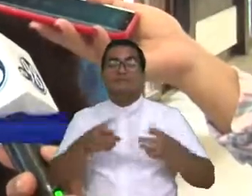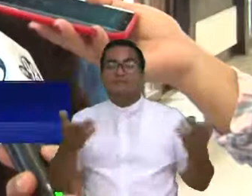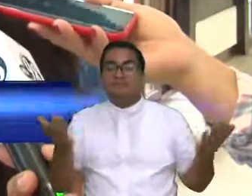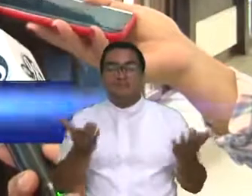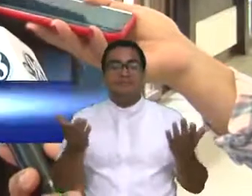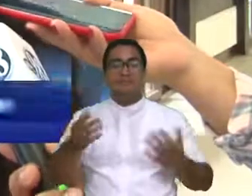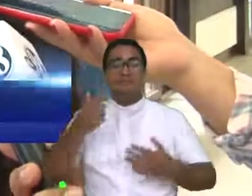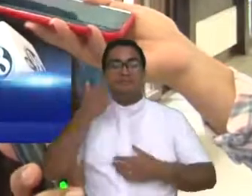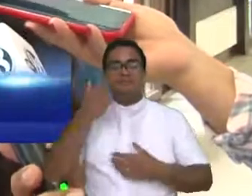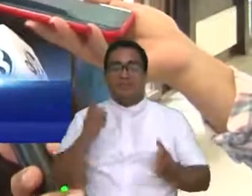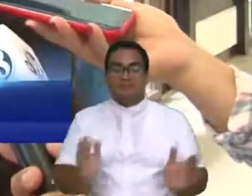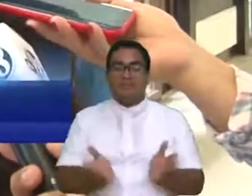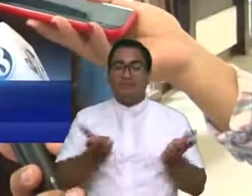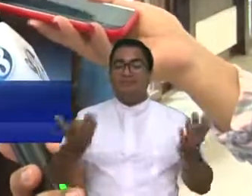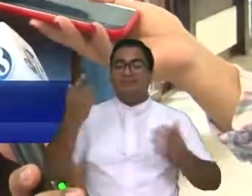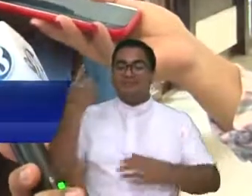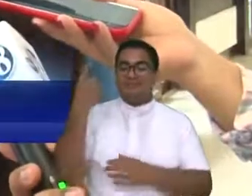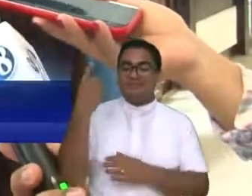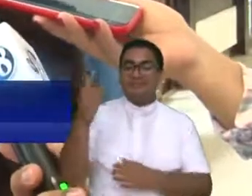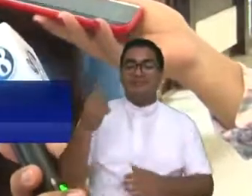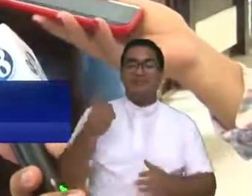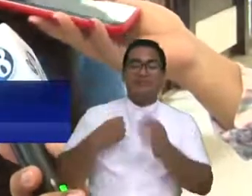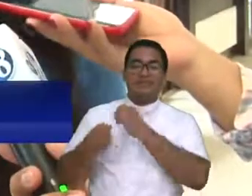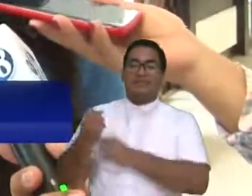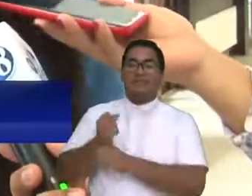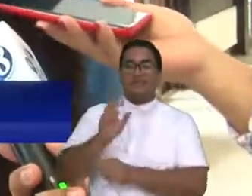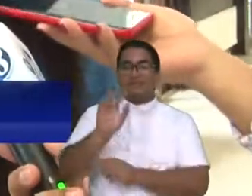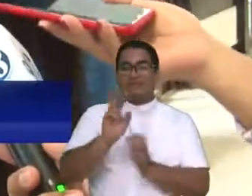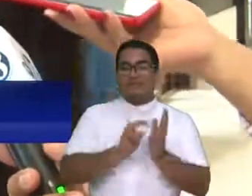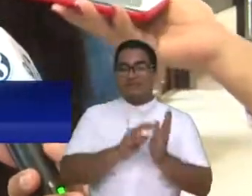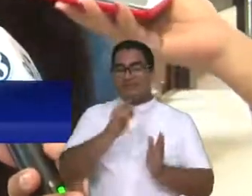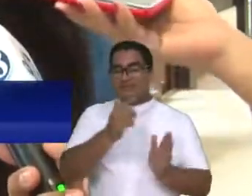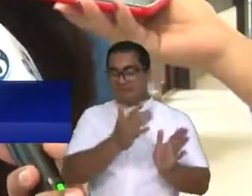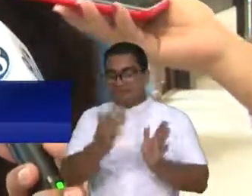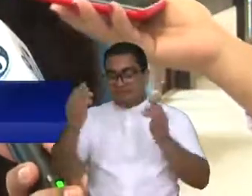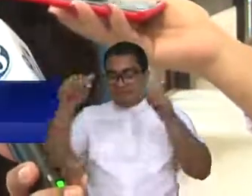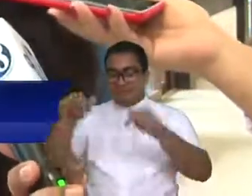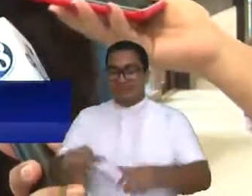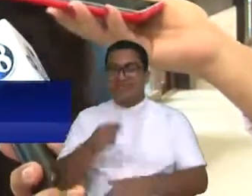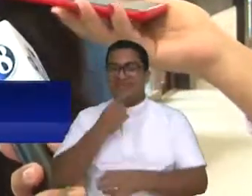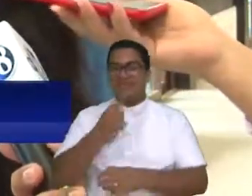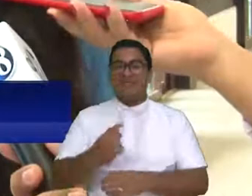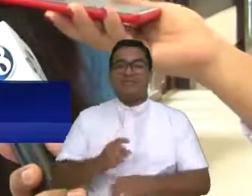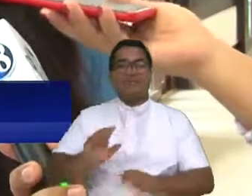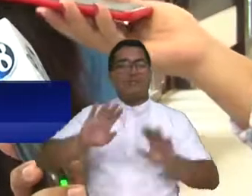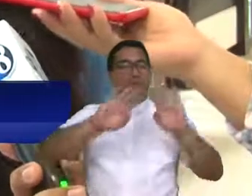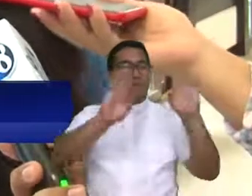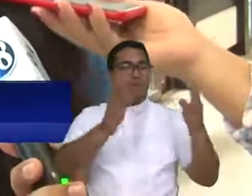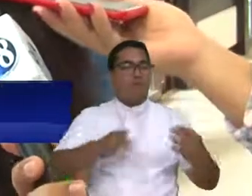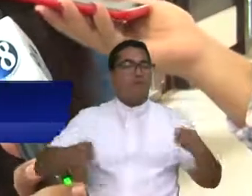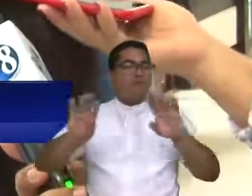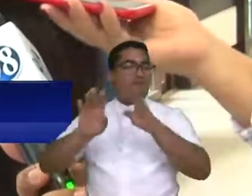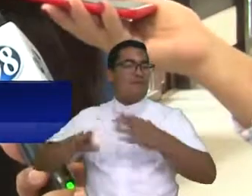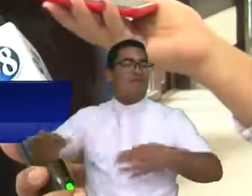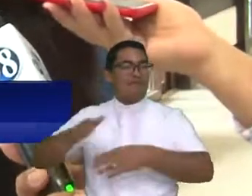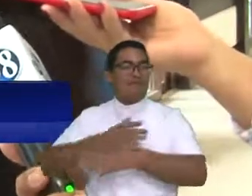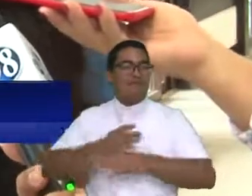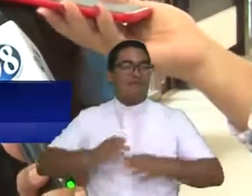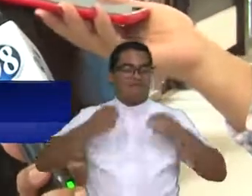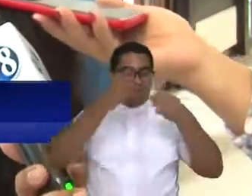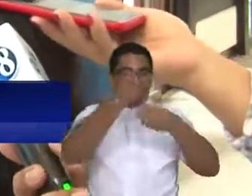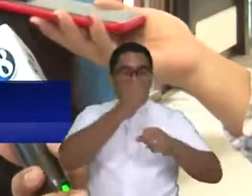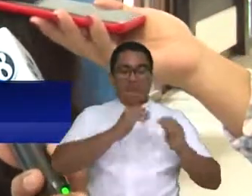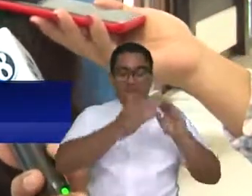se ha venido promoviendo desde el 2007 hasta la fecha, y están participando mujeres de todos los sectores. Hay mujeres líderes de